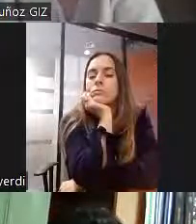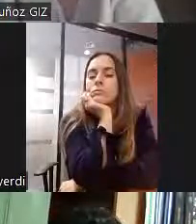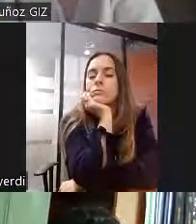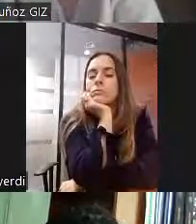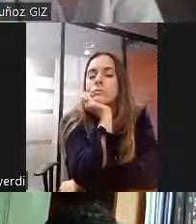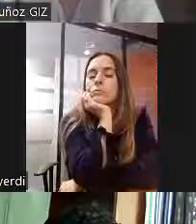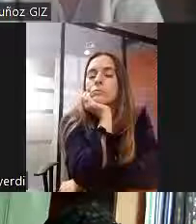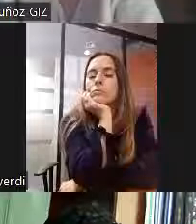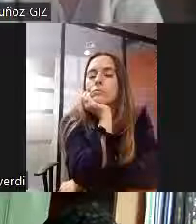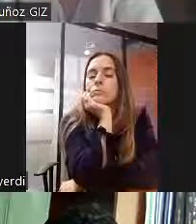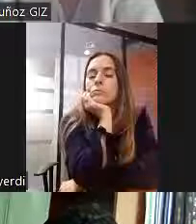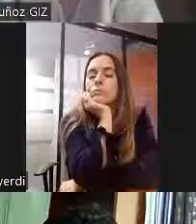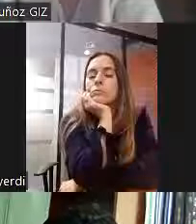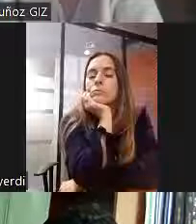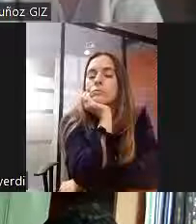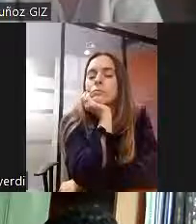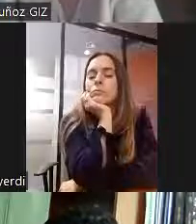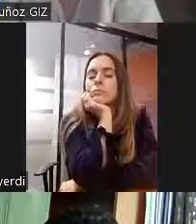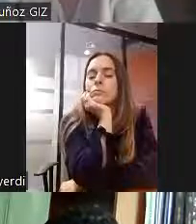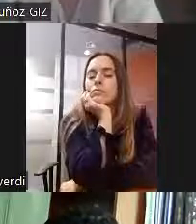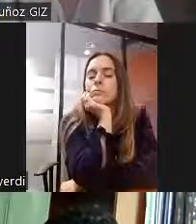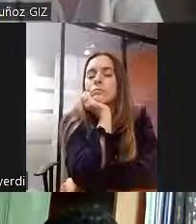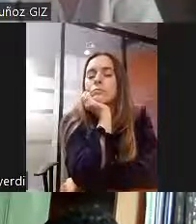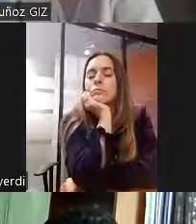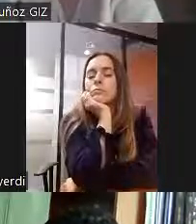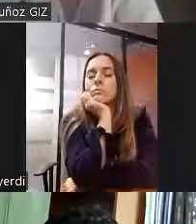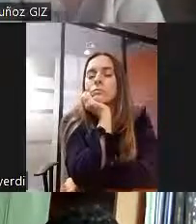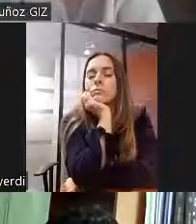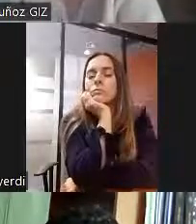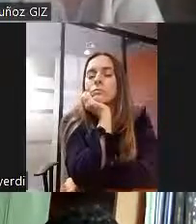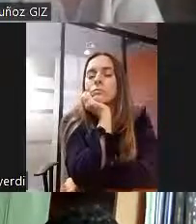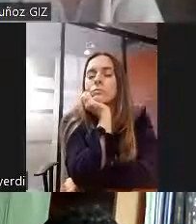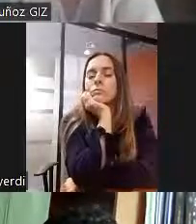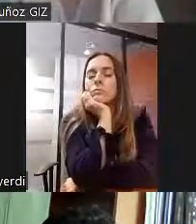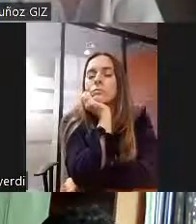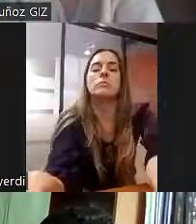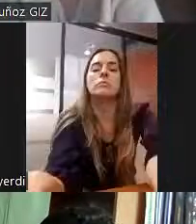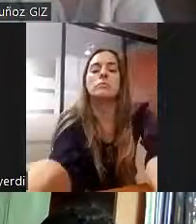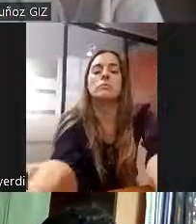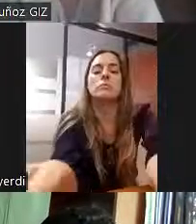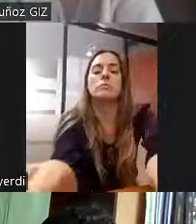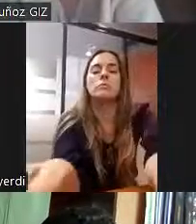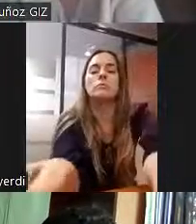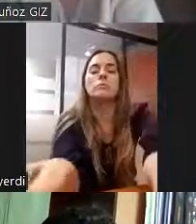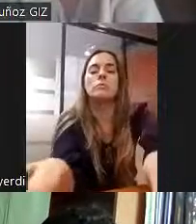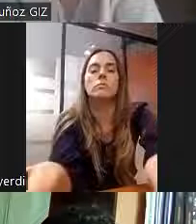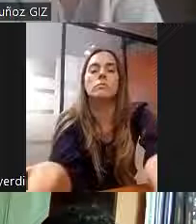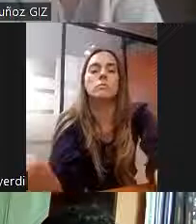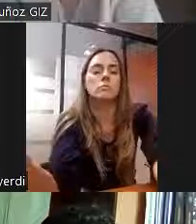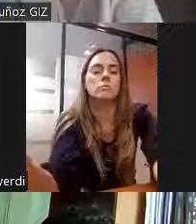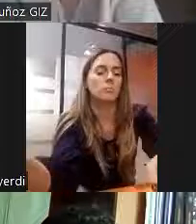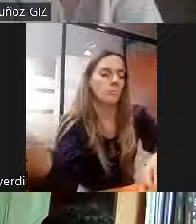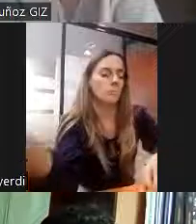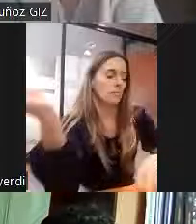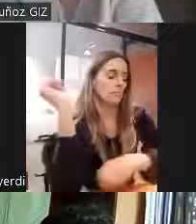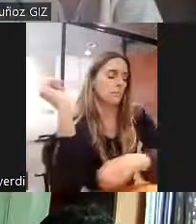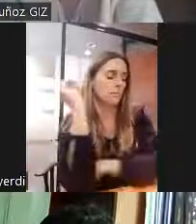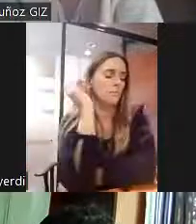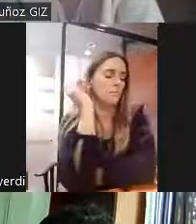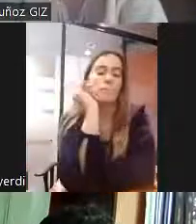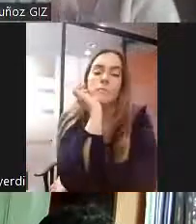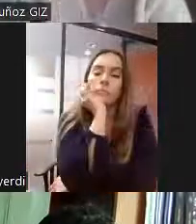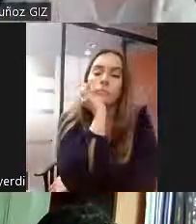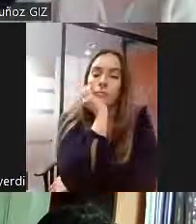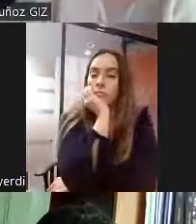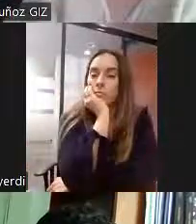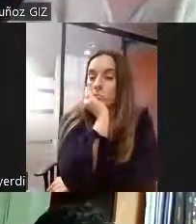de latencia, no solo el trabajo cuando te vienen a buscar porque el conflicto está incendiado. O sea, a los mediadores nos